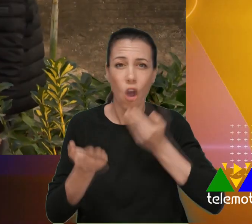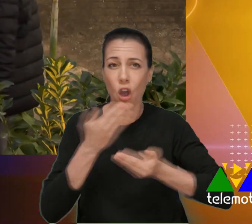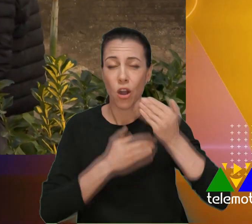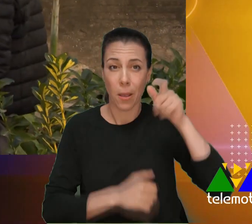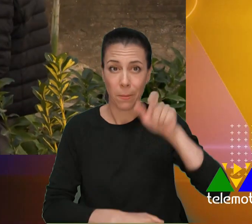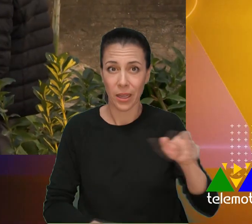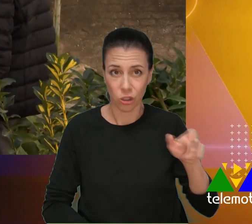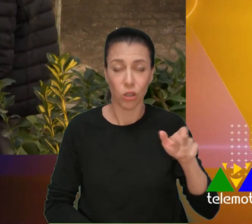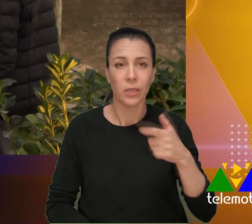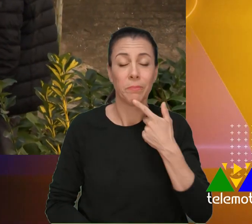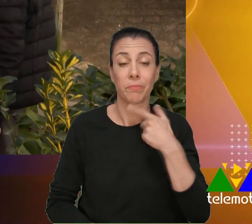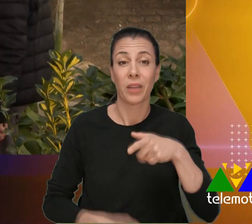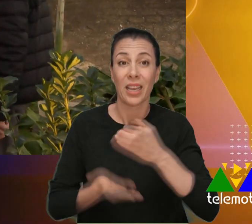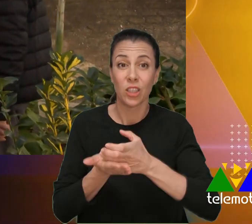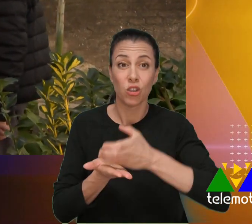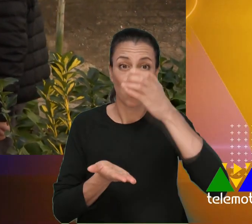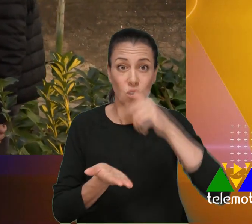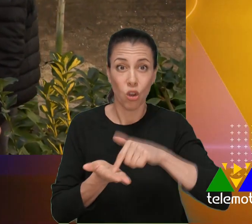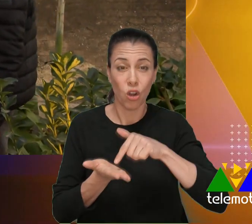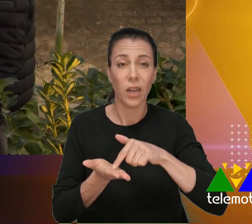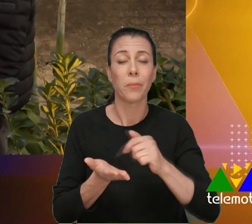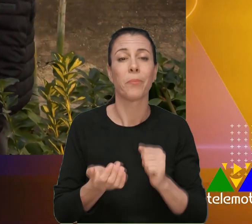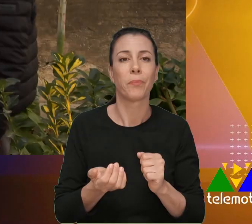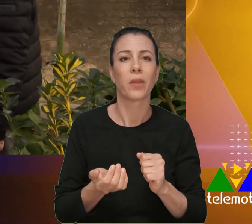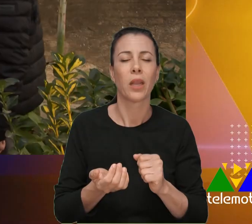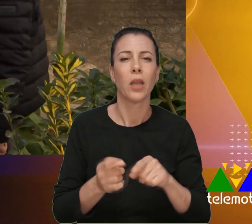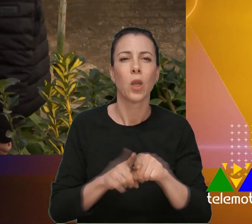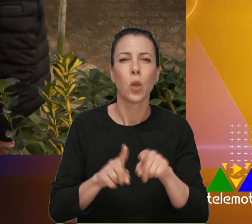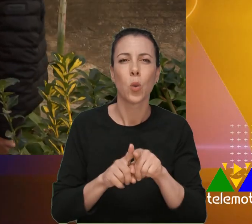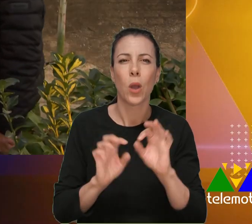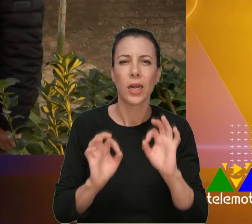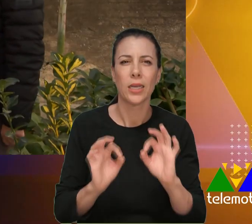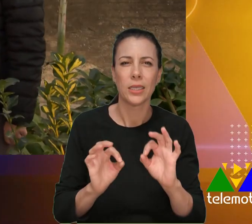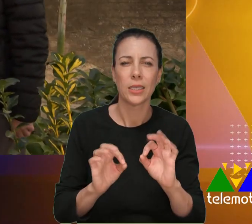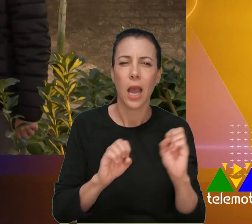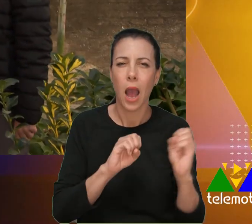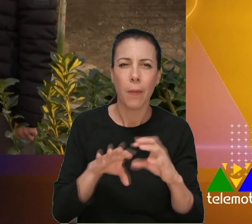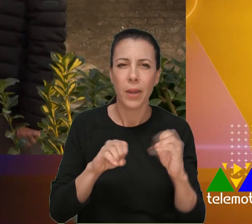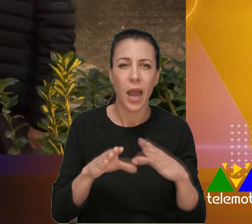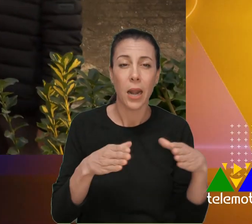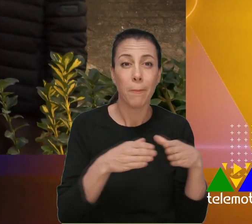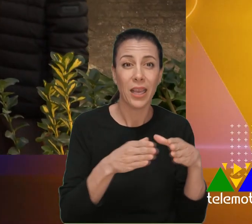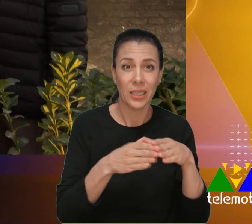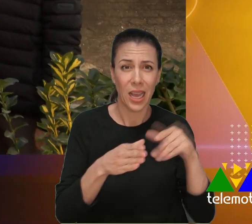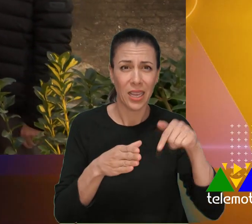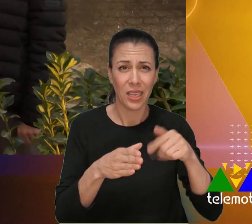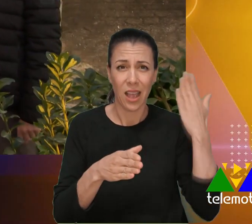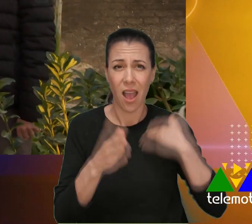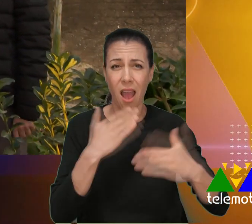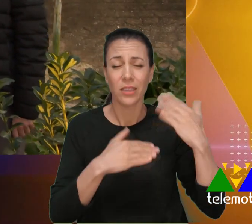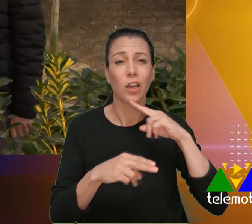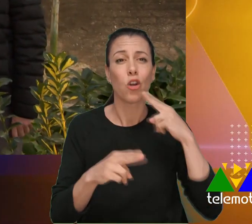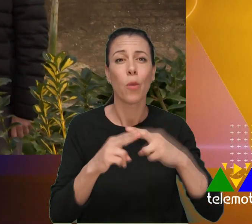que esta torre había sido el alminar de la mezquita que existió aquí, de la mezquita de la